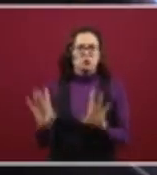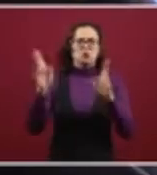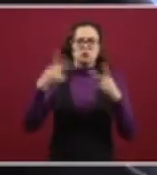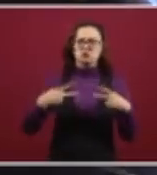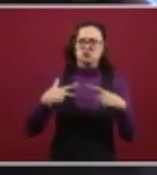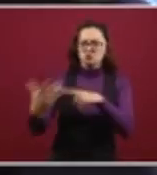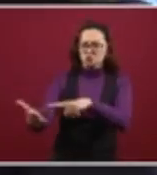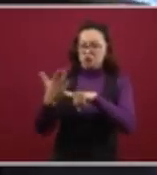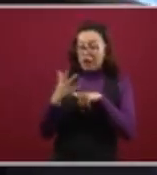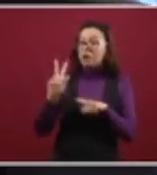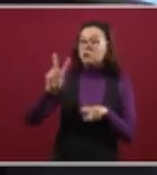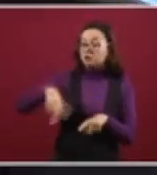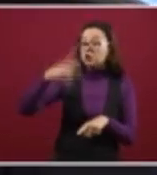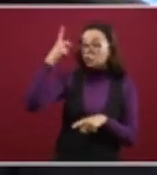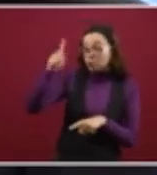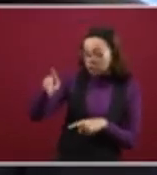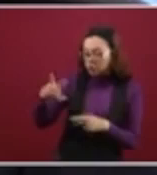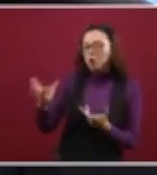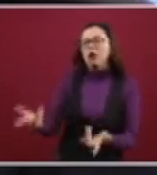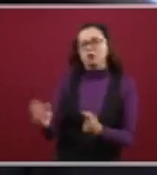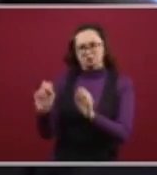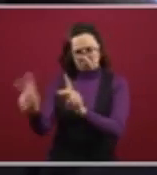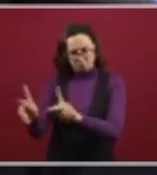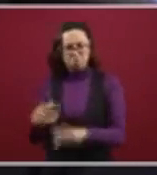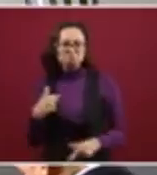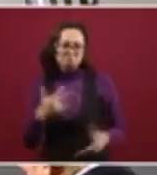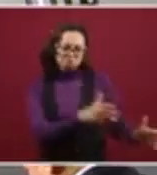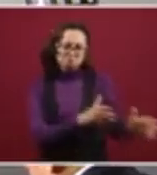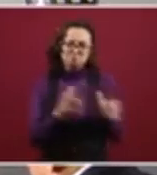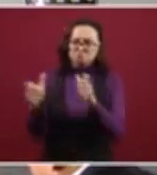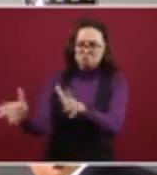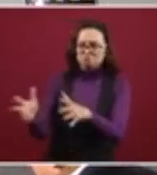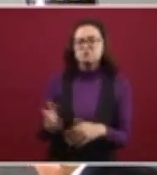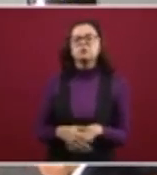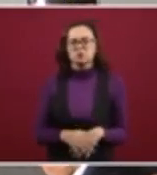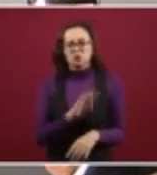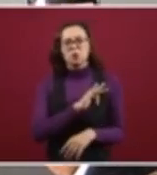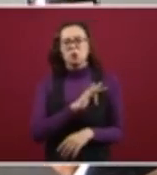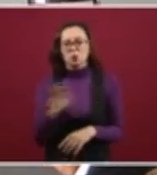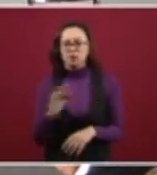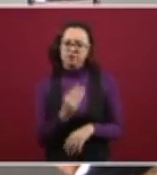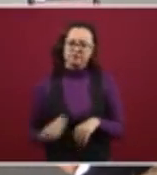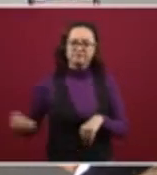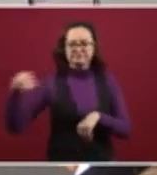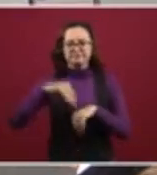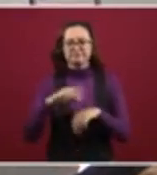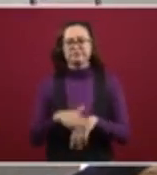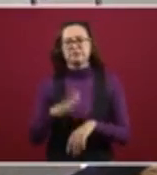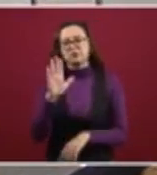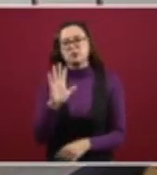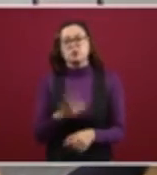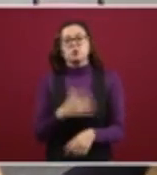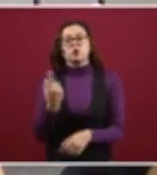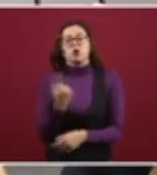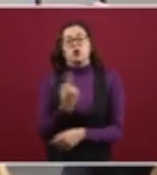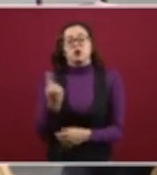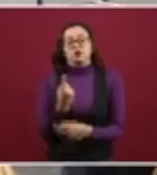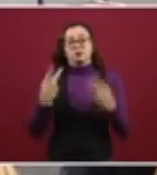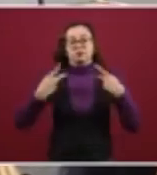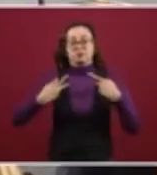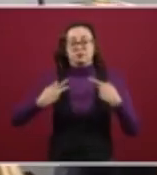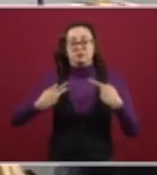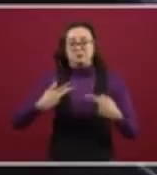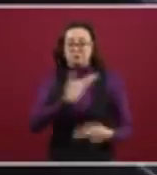capacidad de poder cumplir con ese compromiso, dado que la instrucción de él ha sido que no se queden